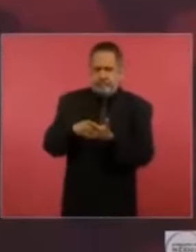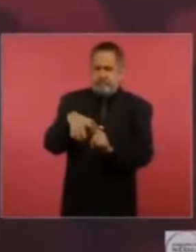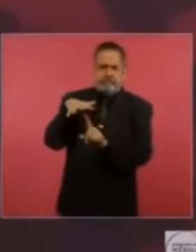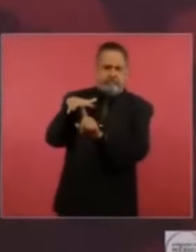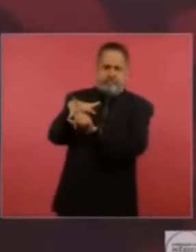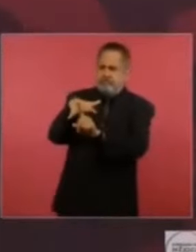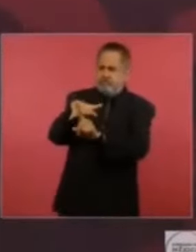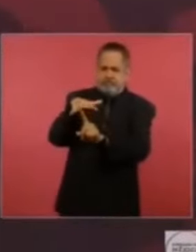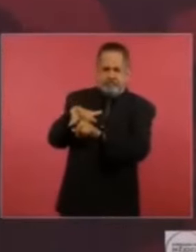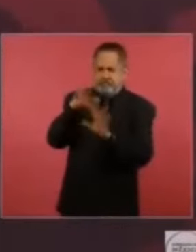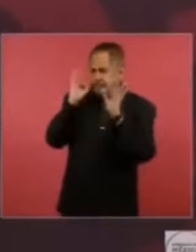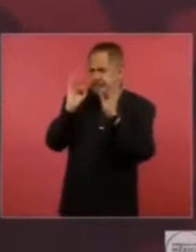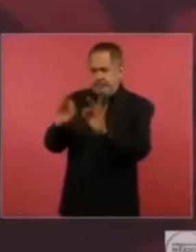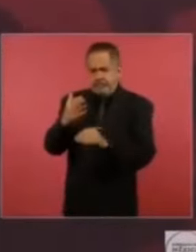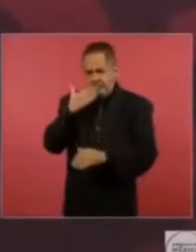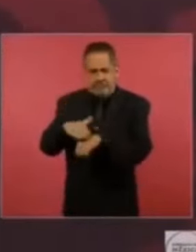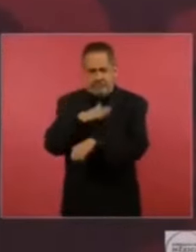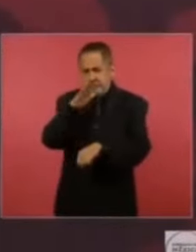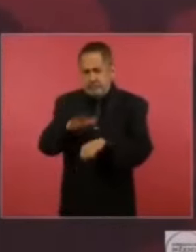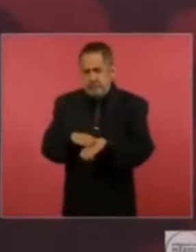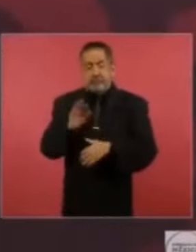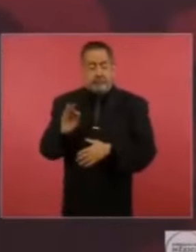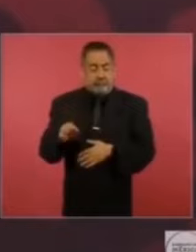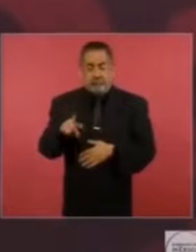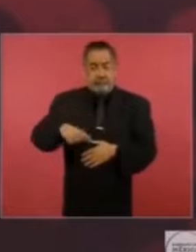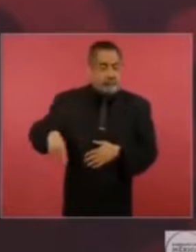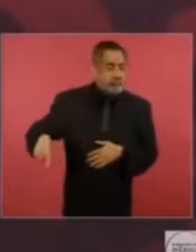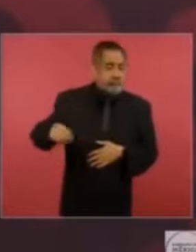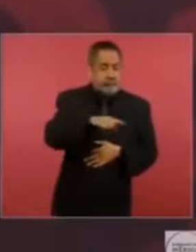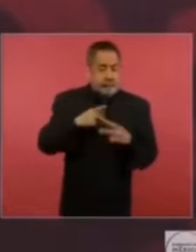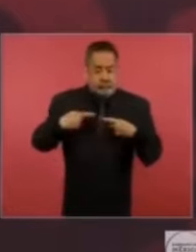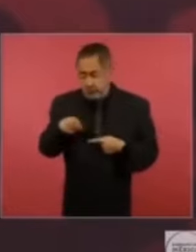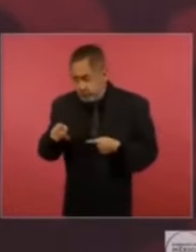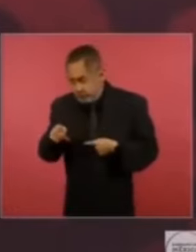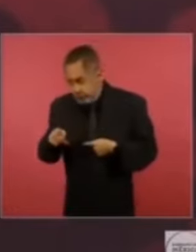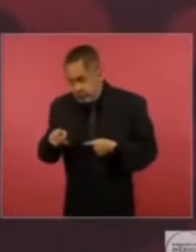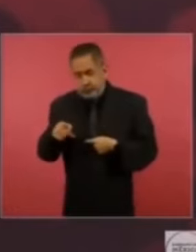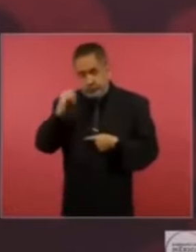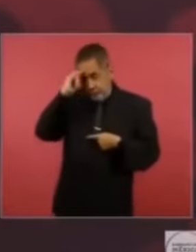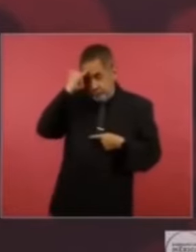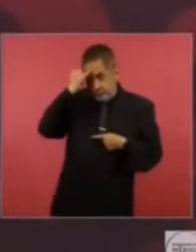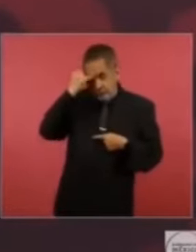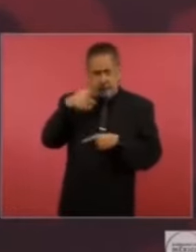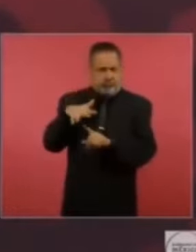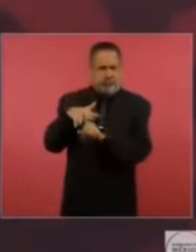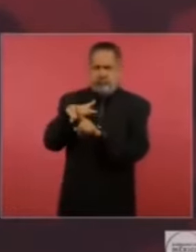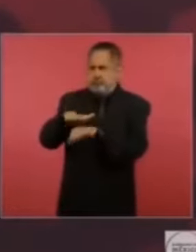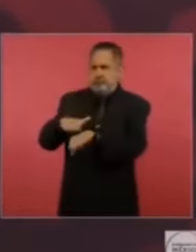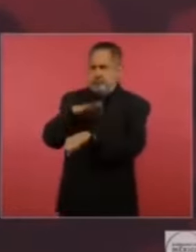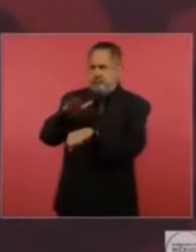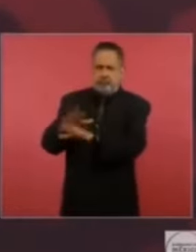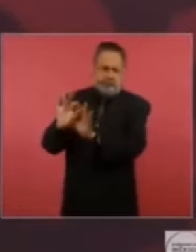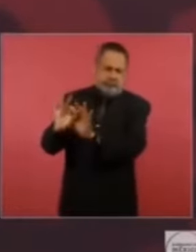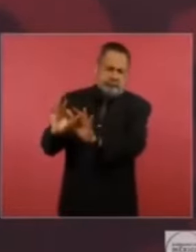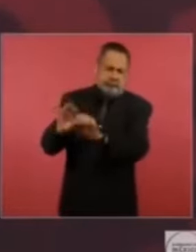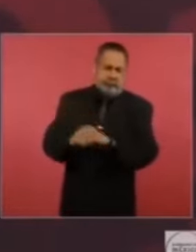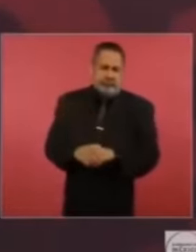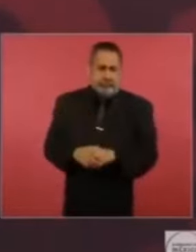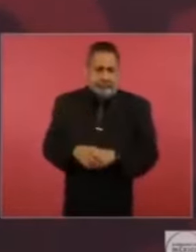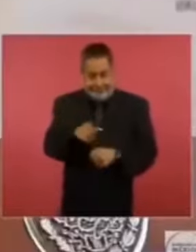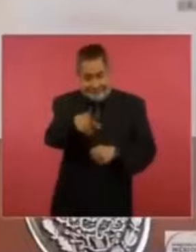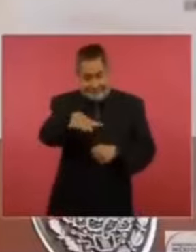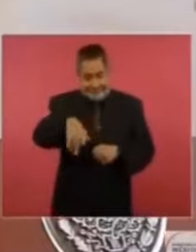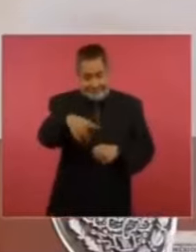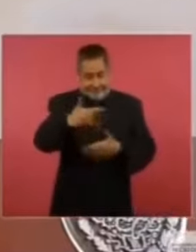encuestadores cuando la encuesta cuando la encuesta se hace con huaraches O sea a pie